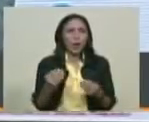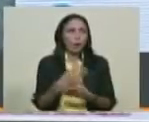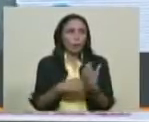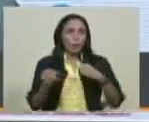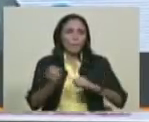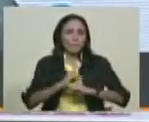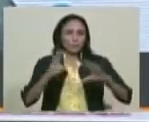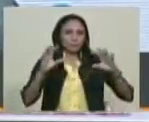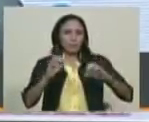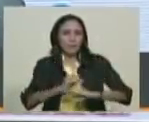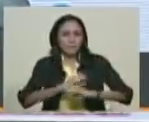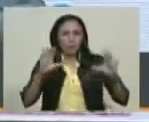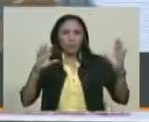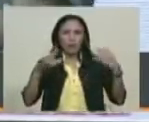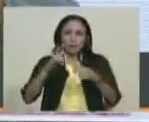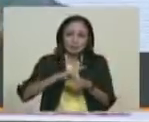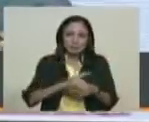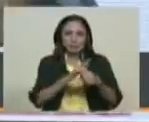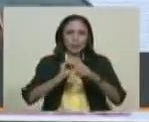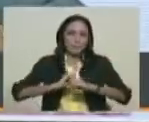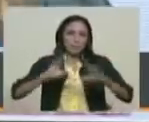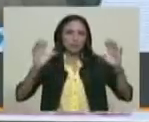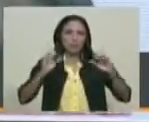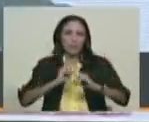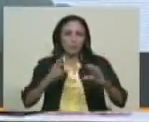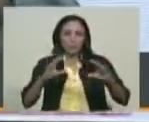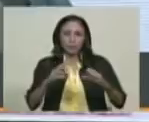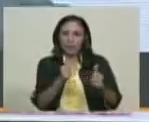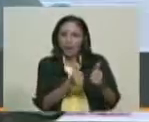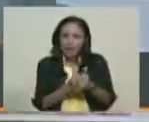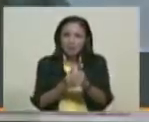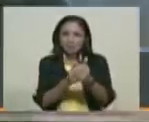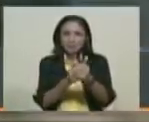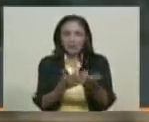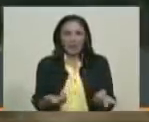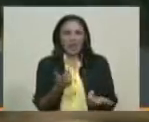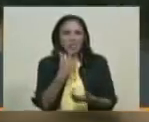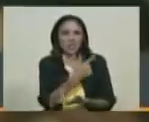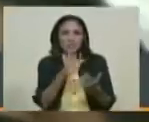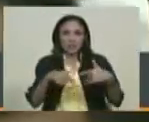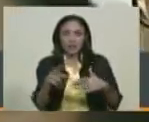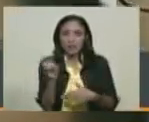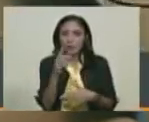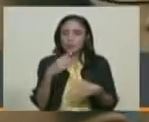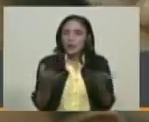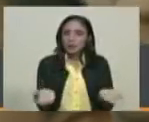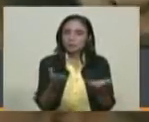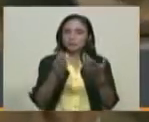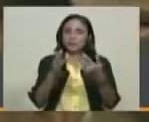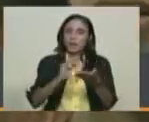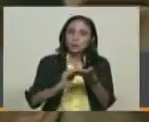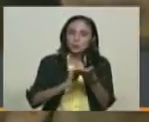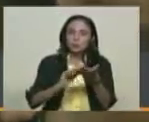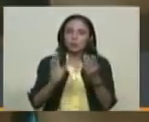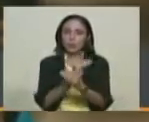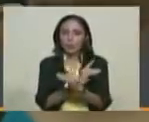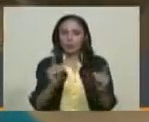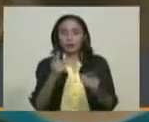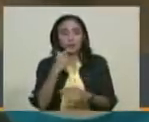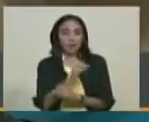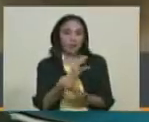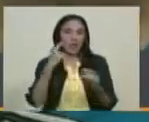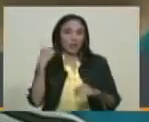bombazo. La continuación del bombazo es decir que en Venezuela hay que recuperar la democracia. Claro, si en Venezuela hay un